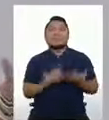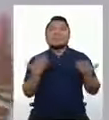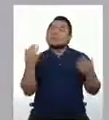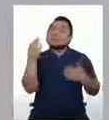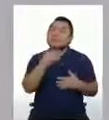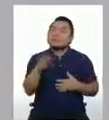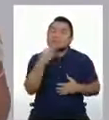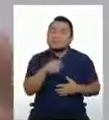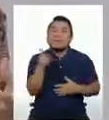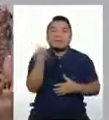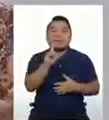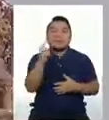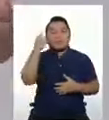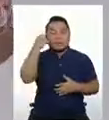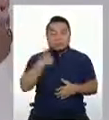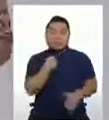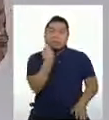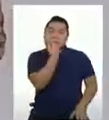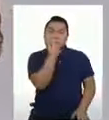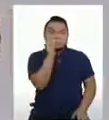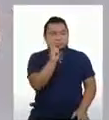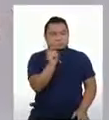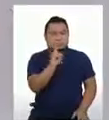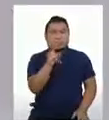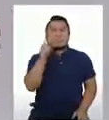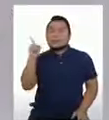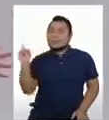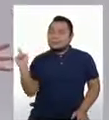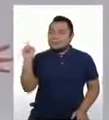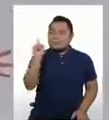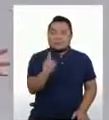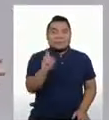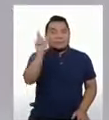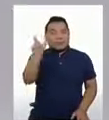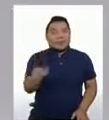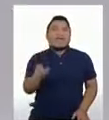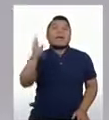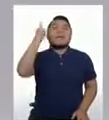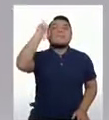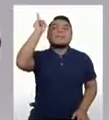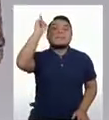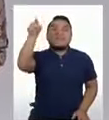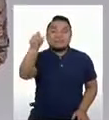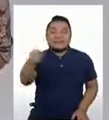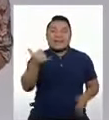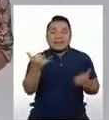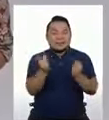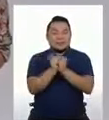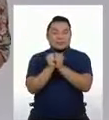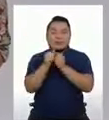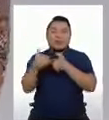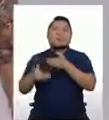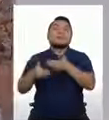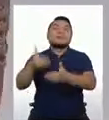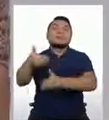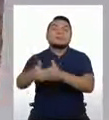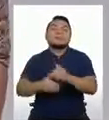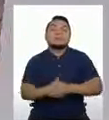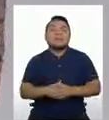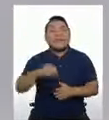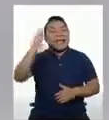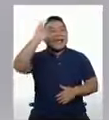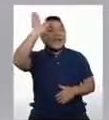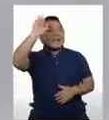como siempre, no lo vamos a hacer solos. Contamos con la presencia de una excelente profesora que nos acompañará en todo este proceso.